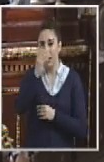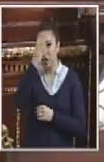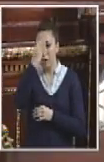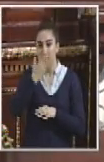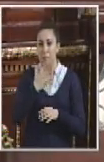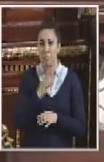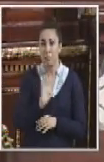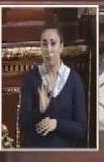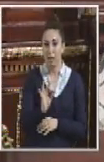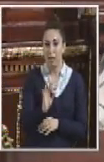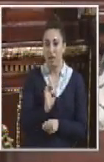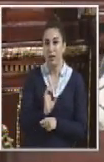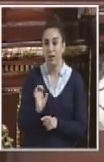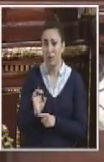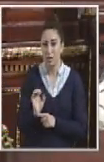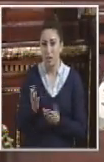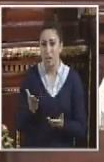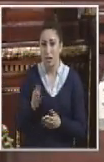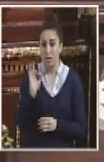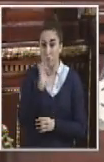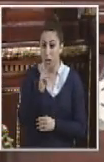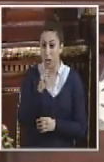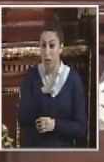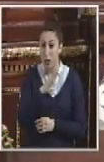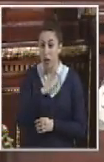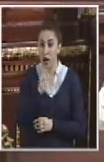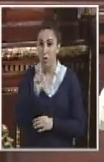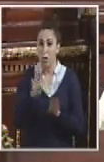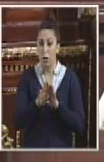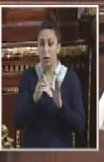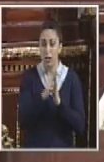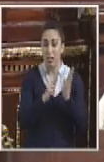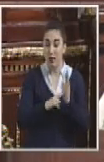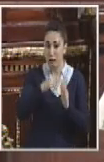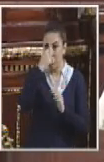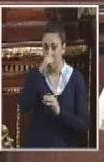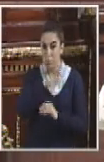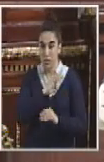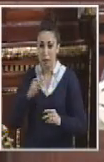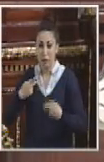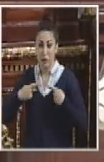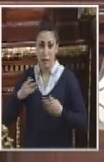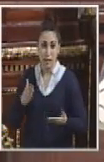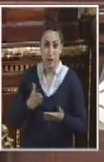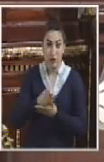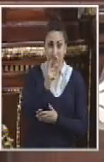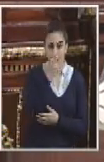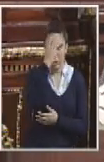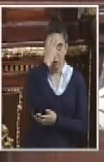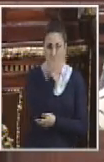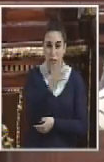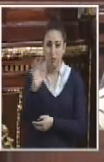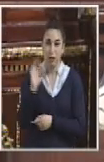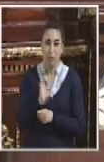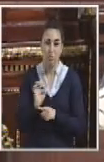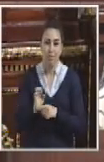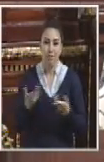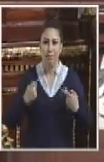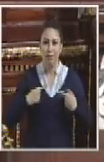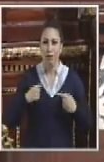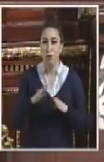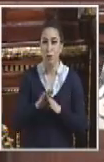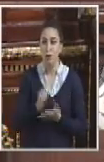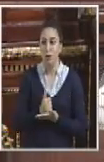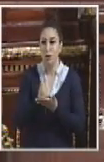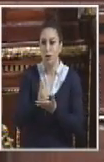facilidad, podemos concluir que al no existir una medición diferenciada, la misma es imprecisa. Por lo que, para lograr